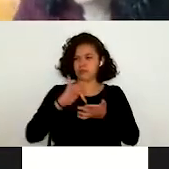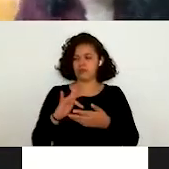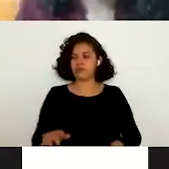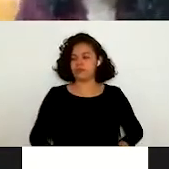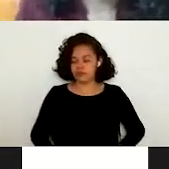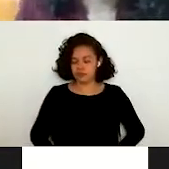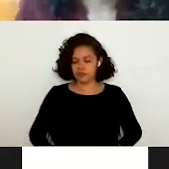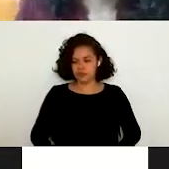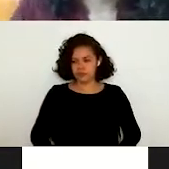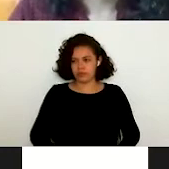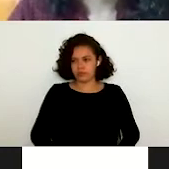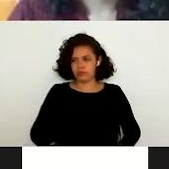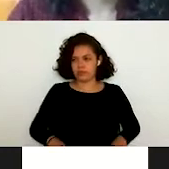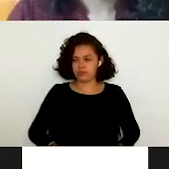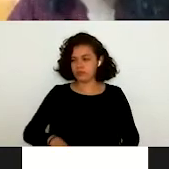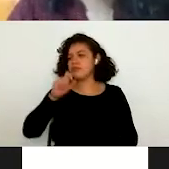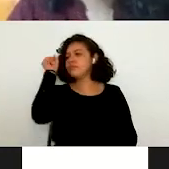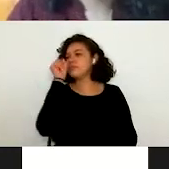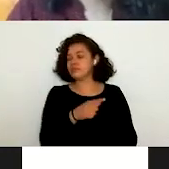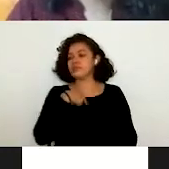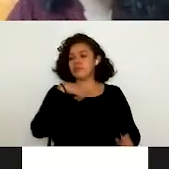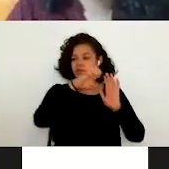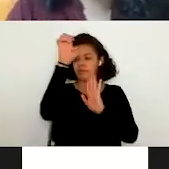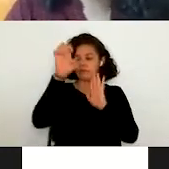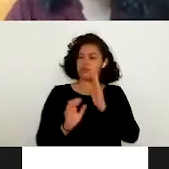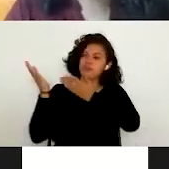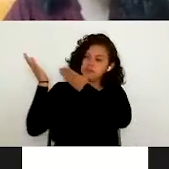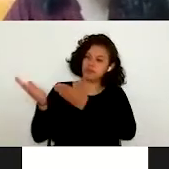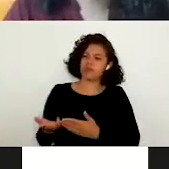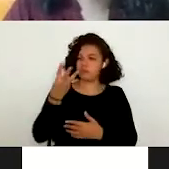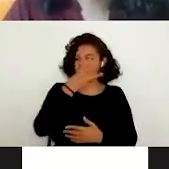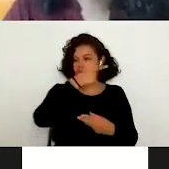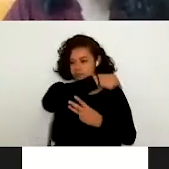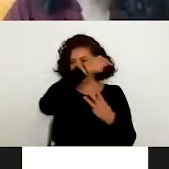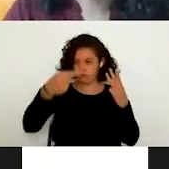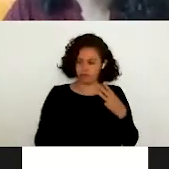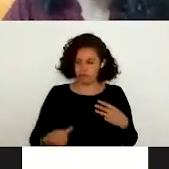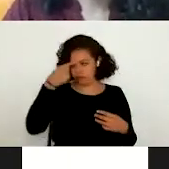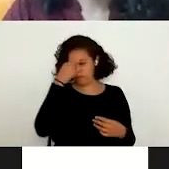Les traigo también un ejemplo ya con los 3, ¿no? Para que podamos